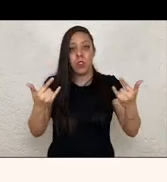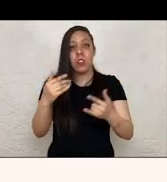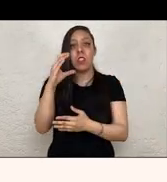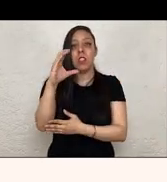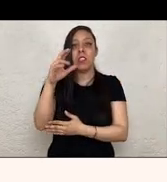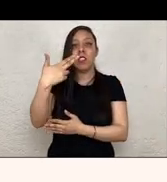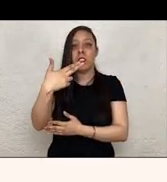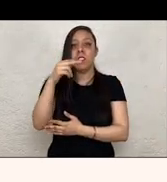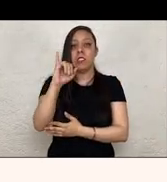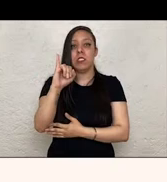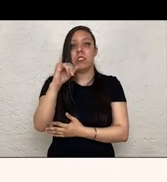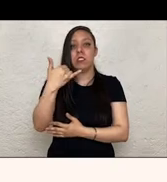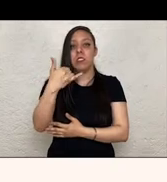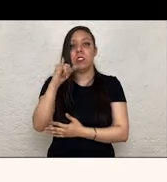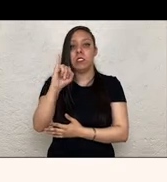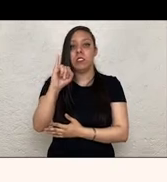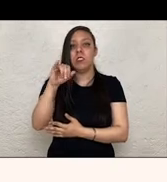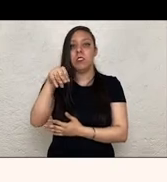muchas.